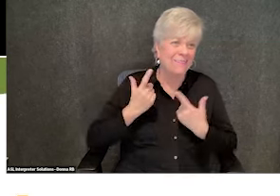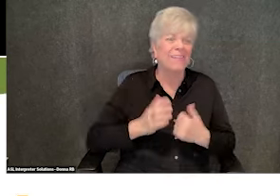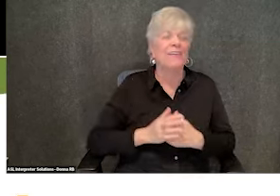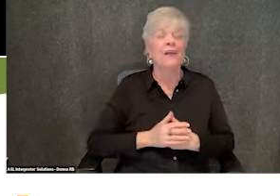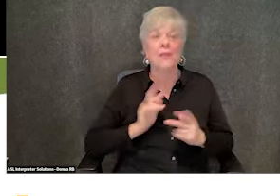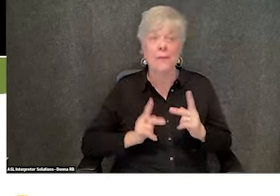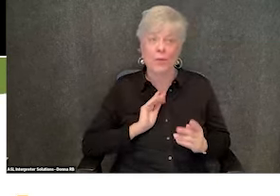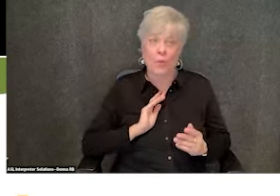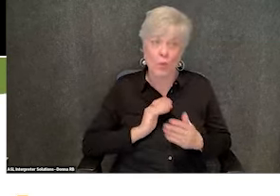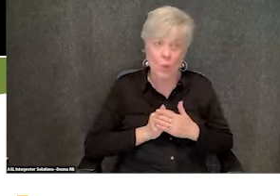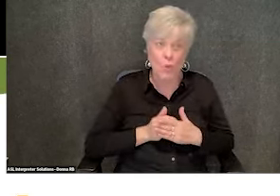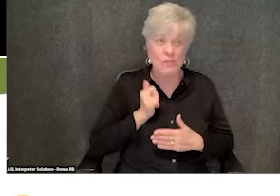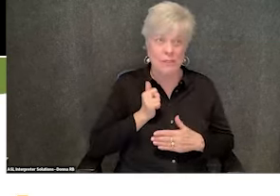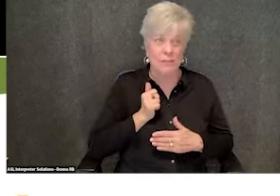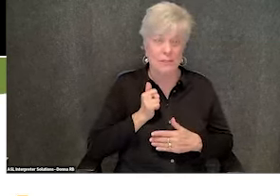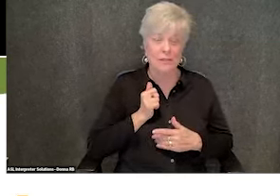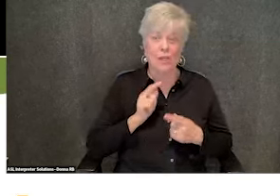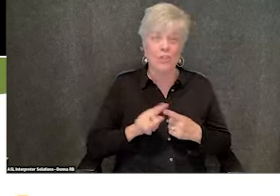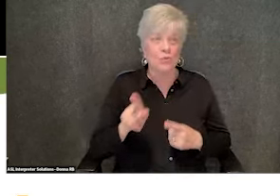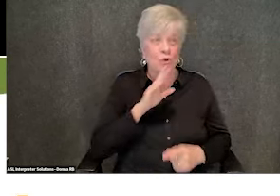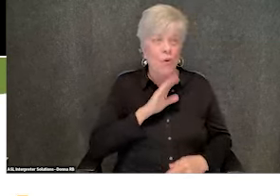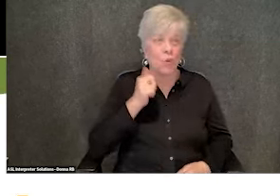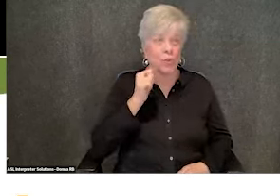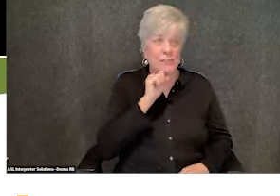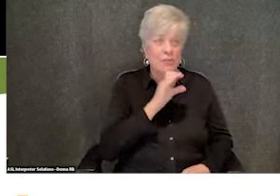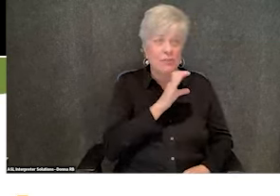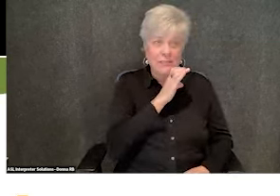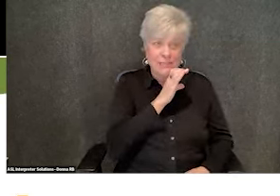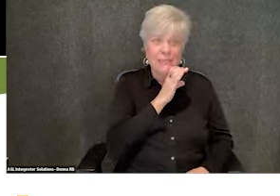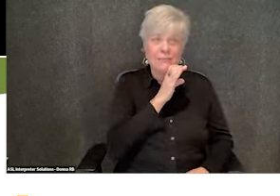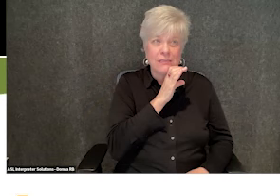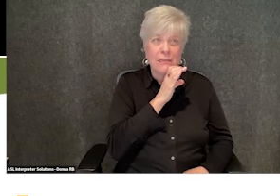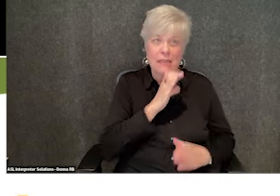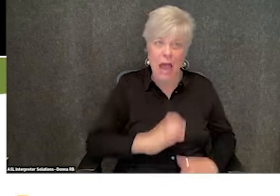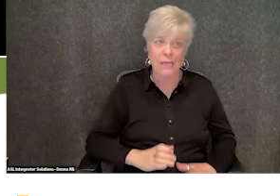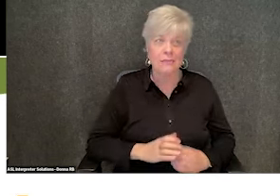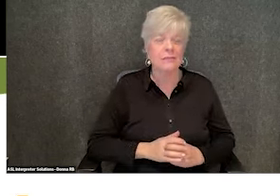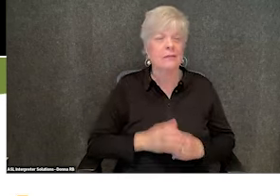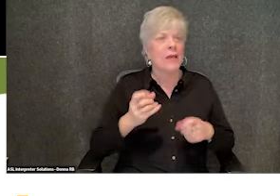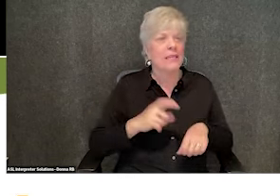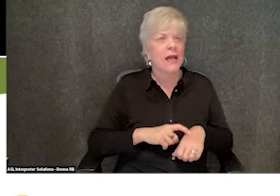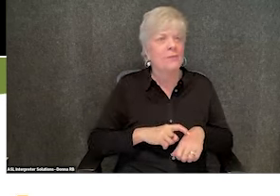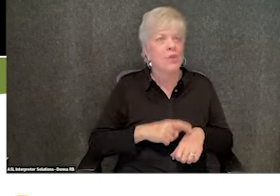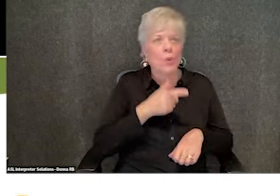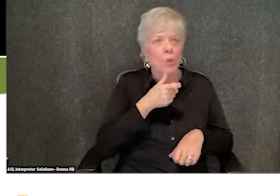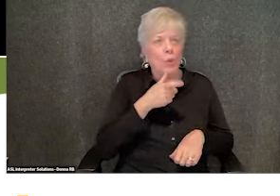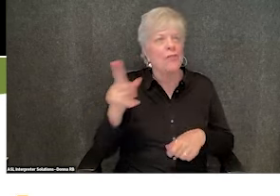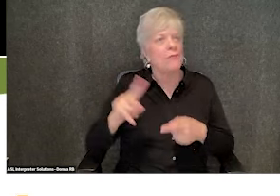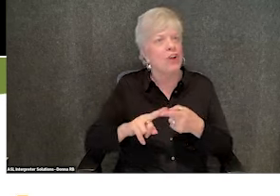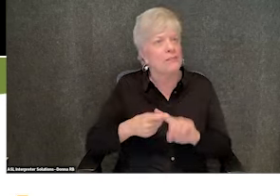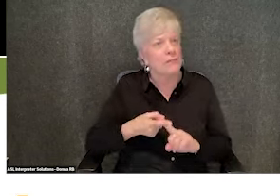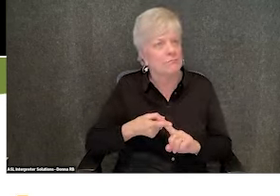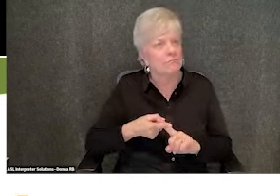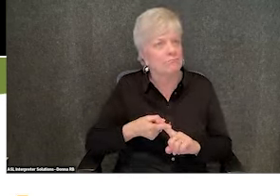que había fallecido, a veces tienen hijos, pero que viven lejos. Muchas veces para